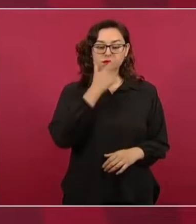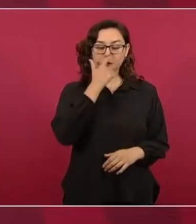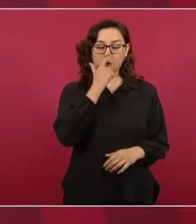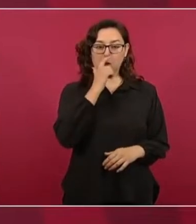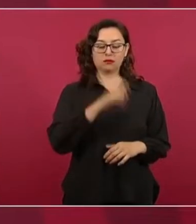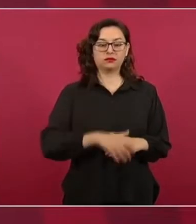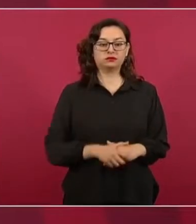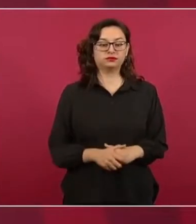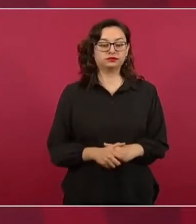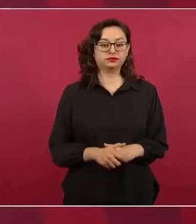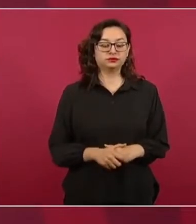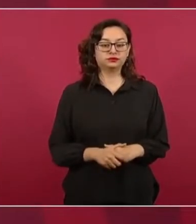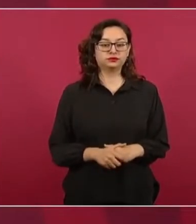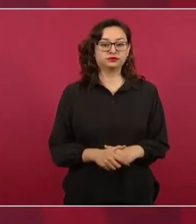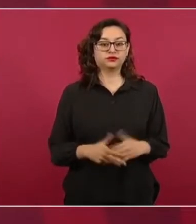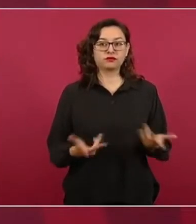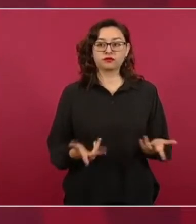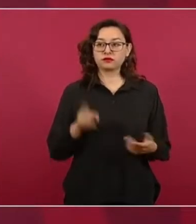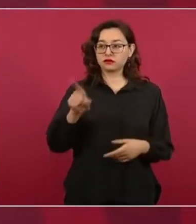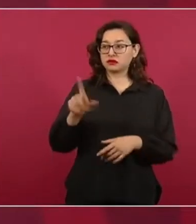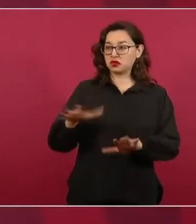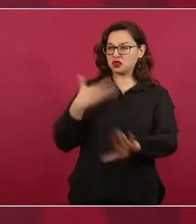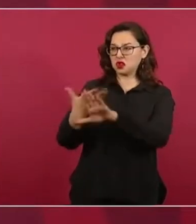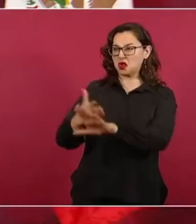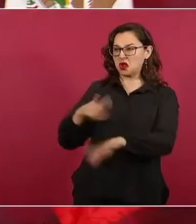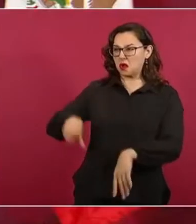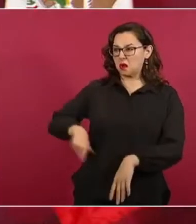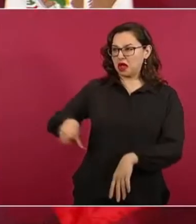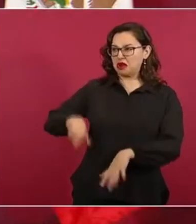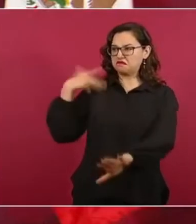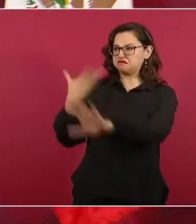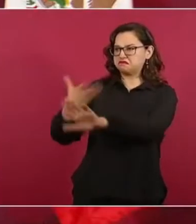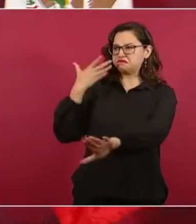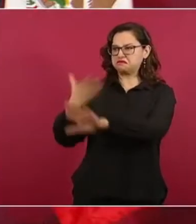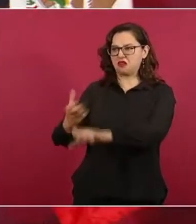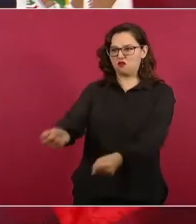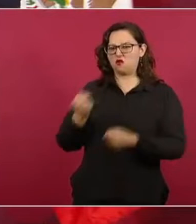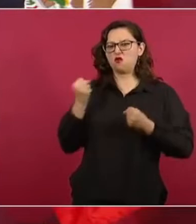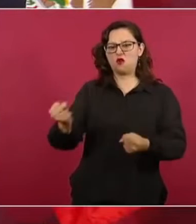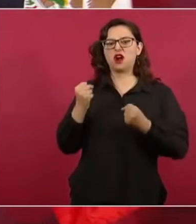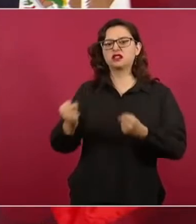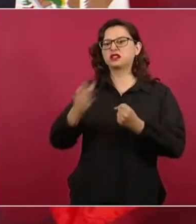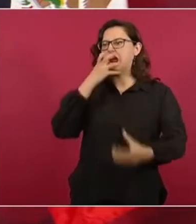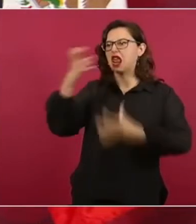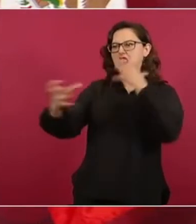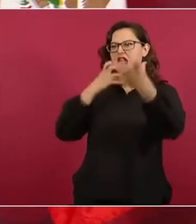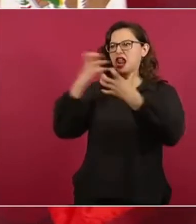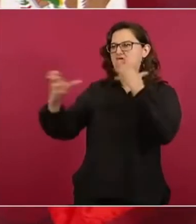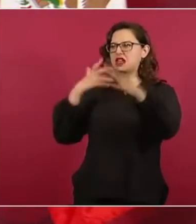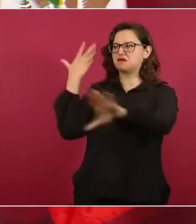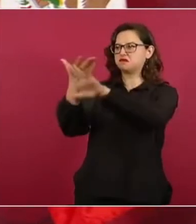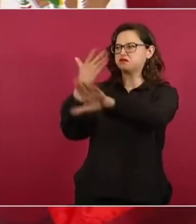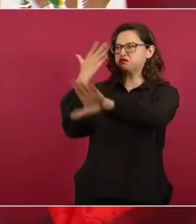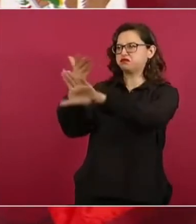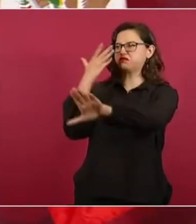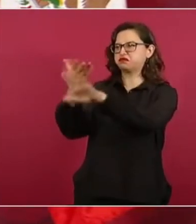cuando se trata de atacar a opositores, en este caso a nuestro gobierno, y